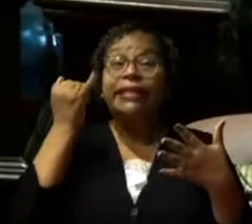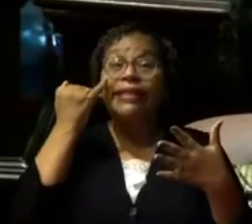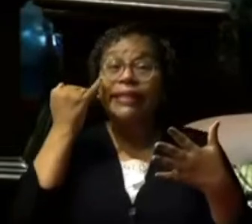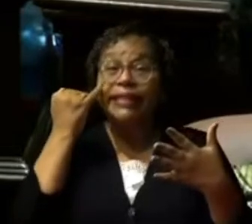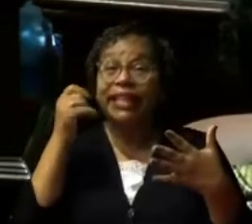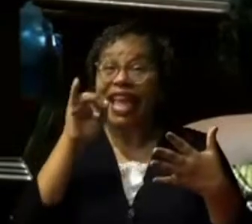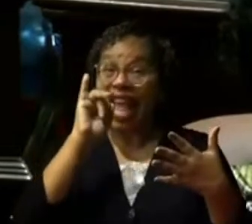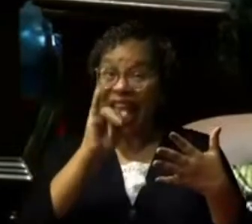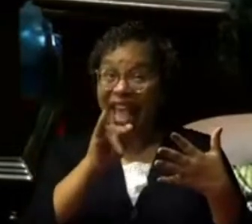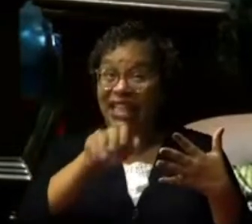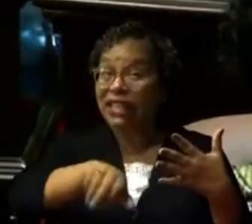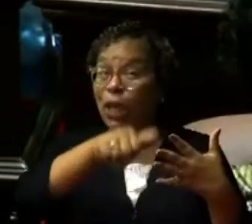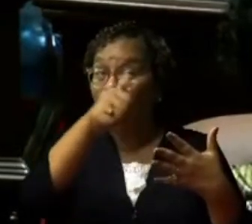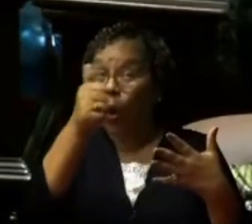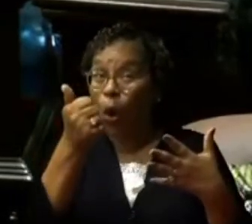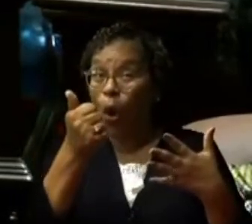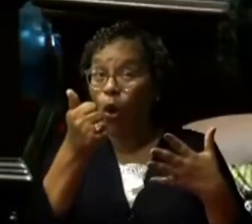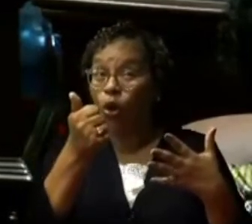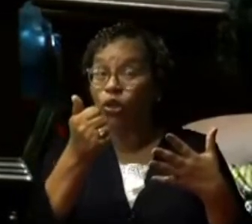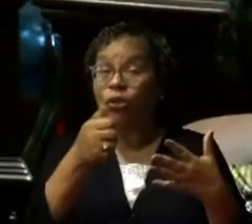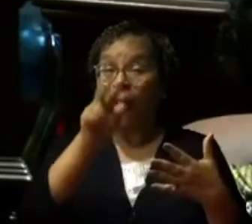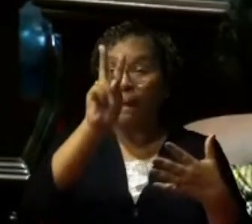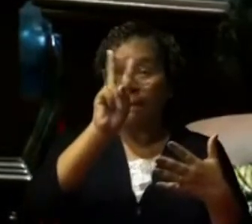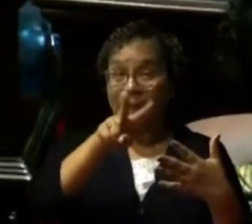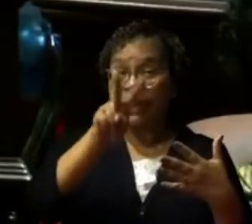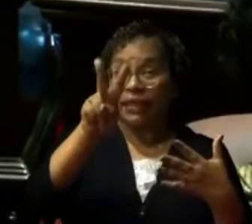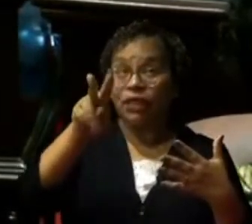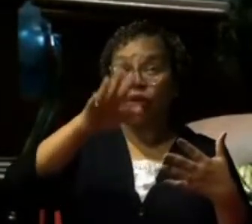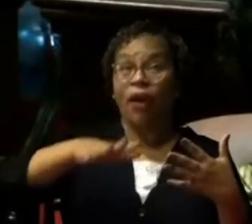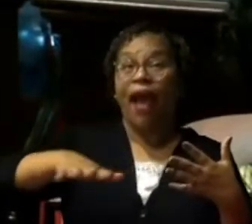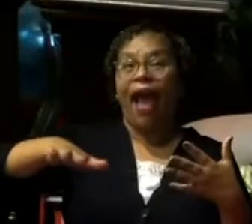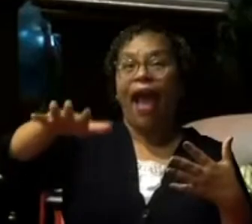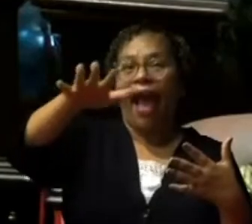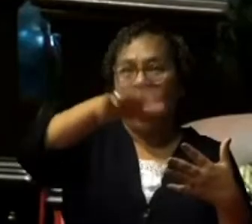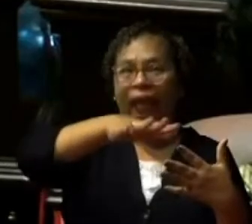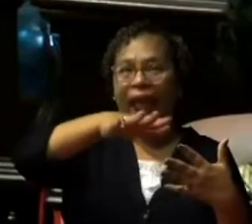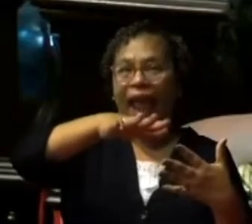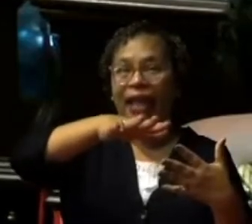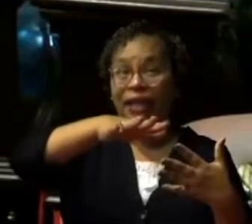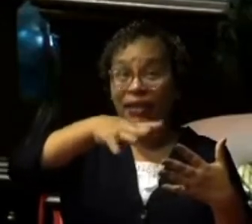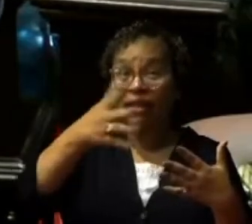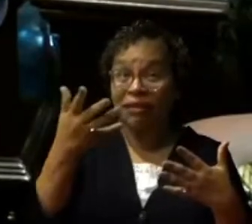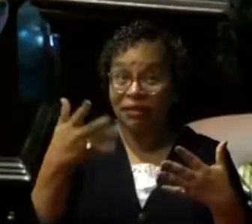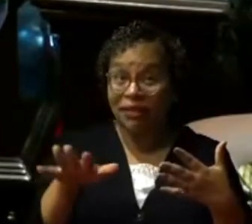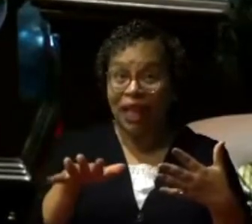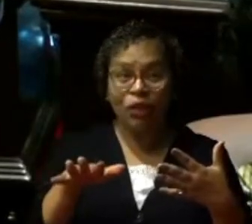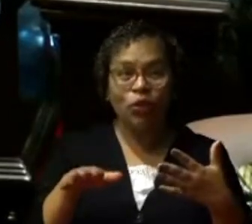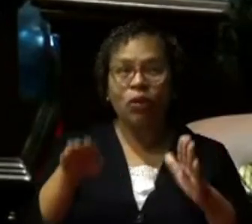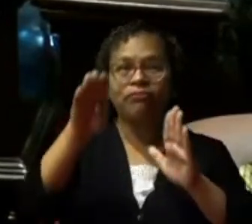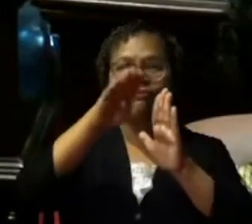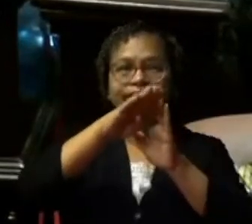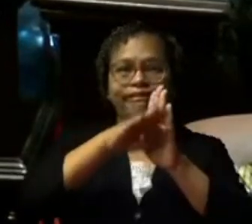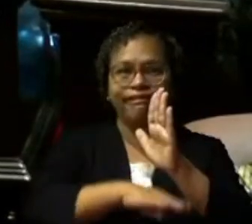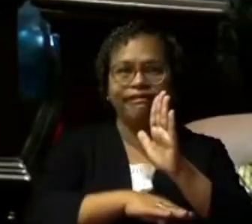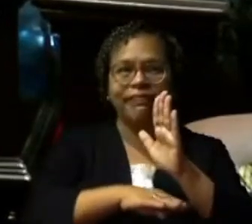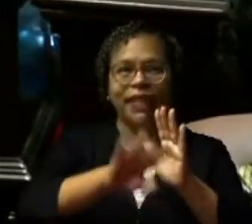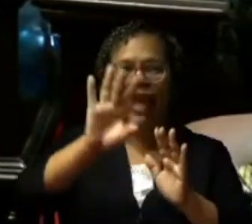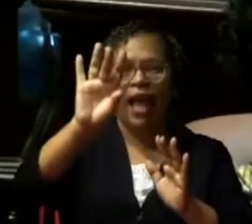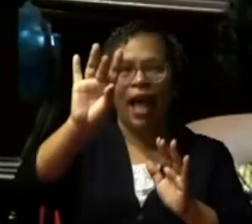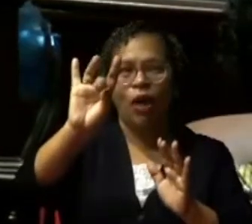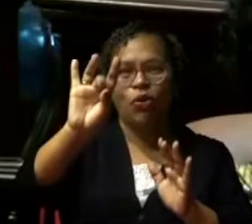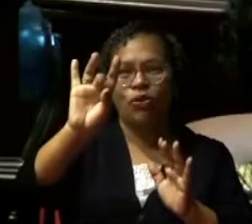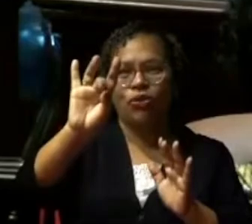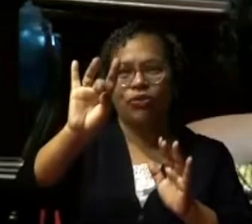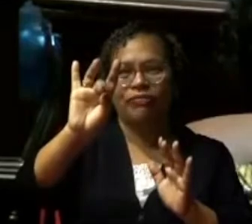que la primera mayoría haya obtenido el 100% de la representación, eso hubiera bajado a 8 de 48. En las otras 40